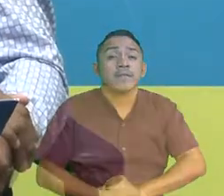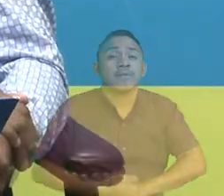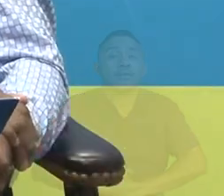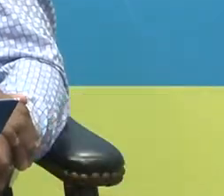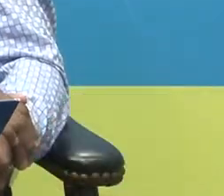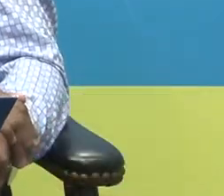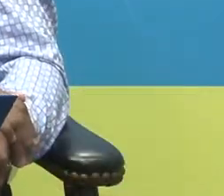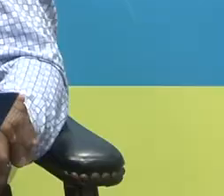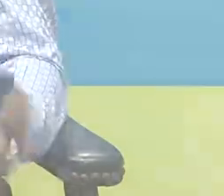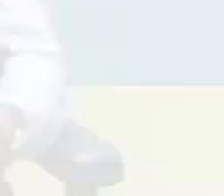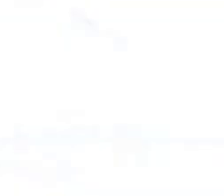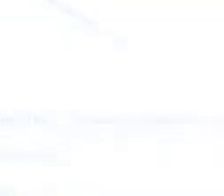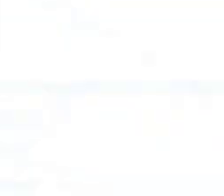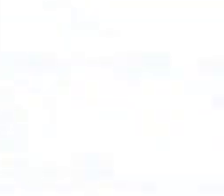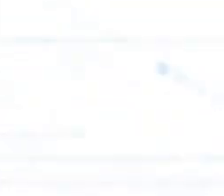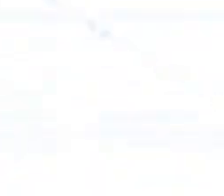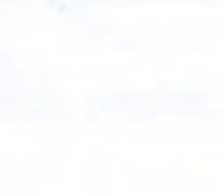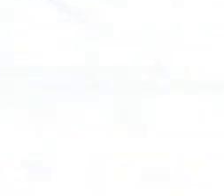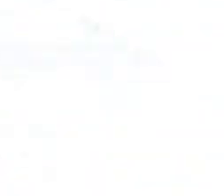regresamos.